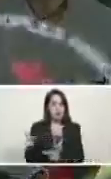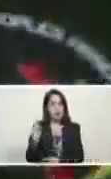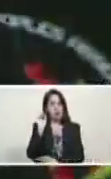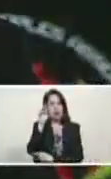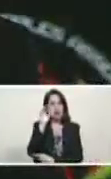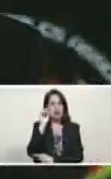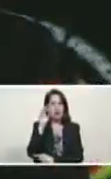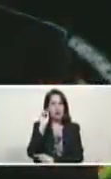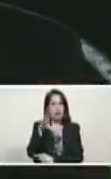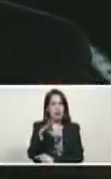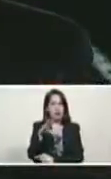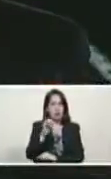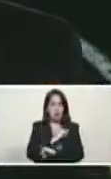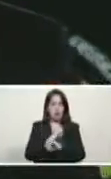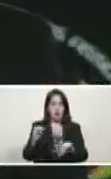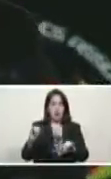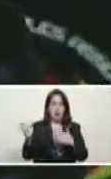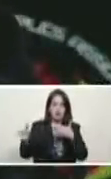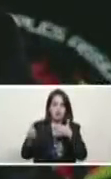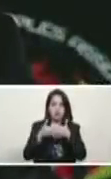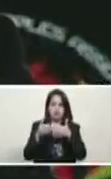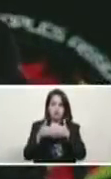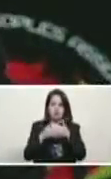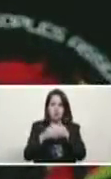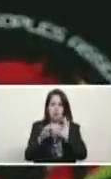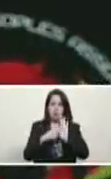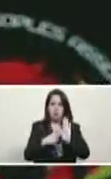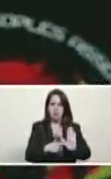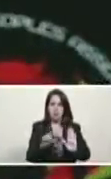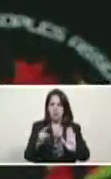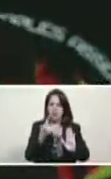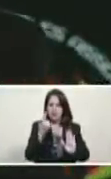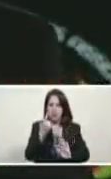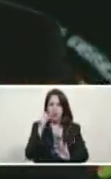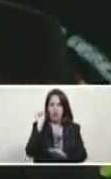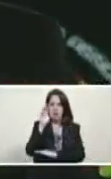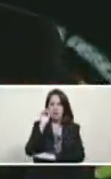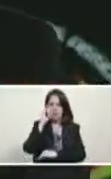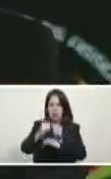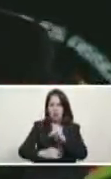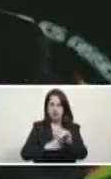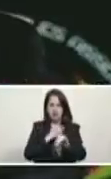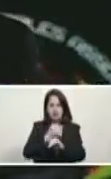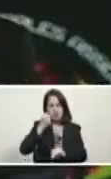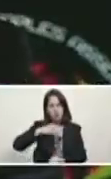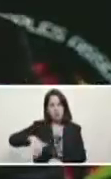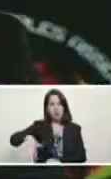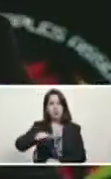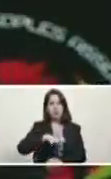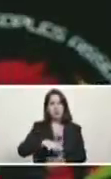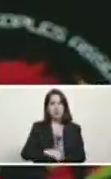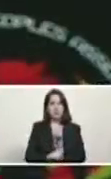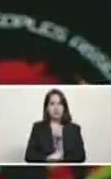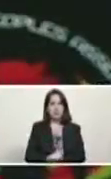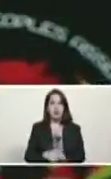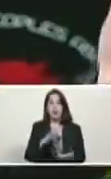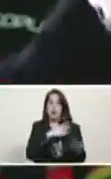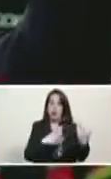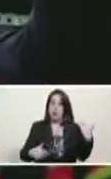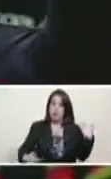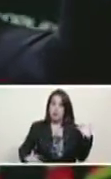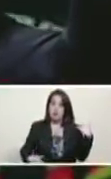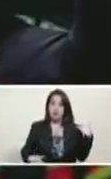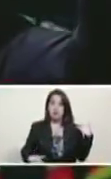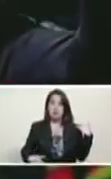de cierre de esta primera asamblea internacional de los pueblos presidente quiero